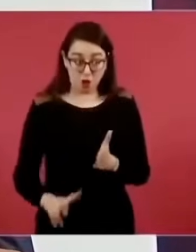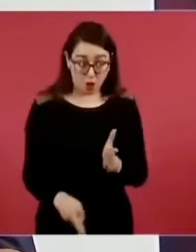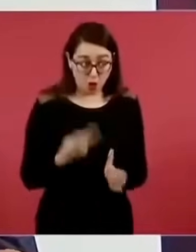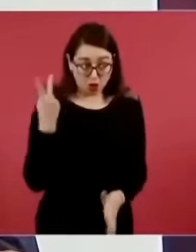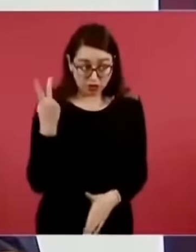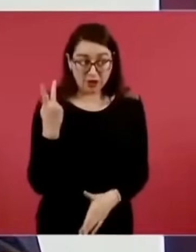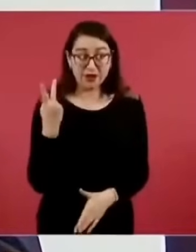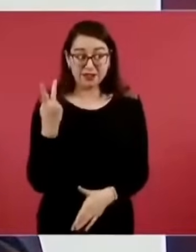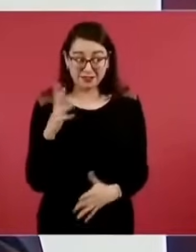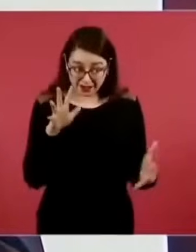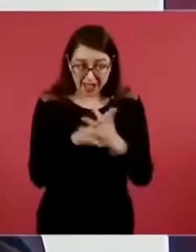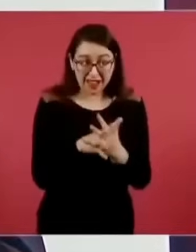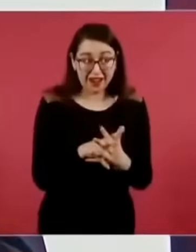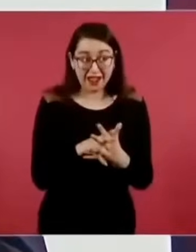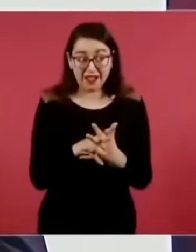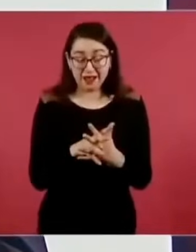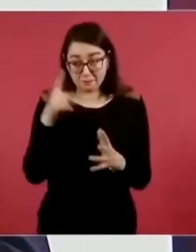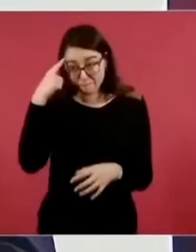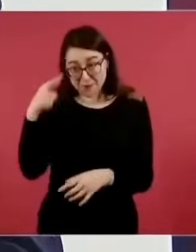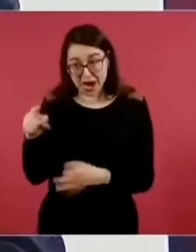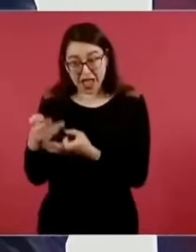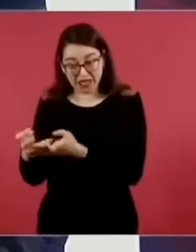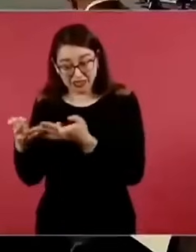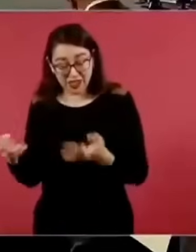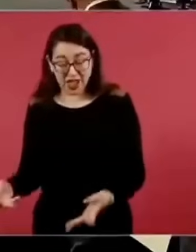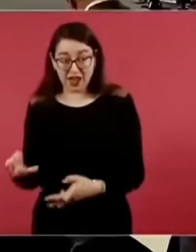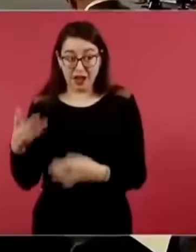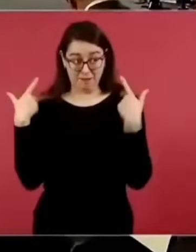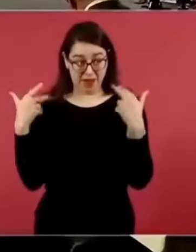No fue fácil. Y luego